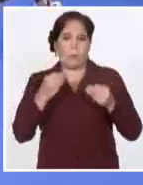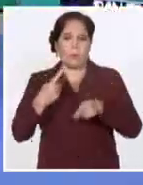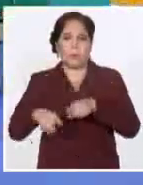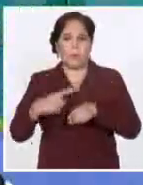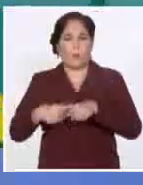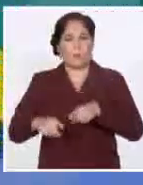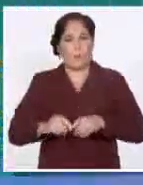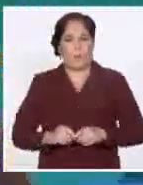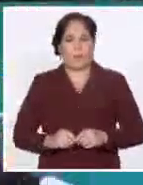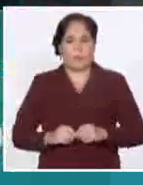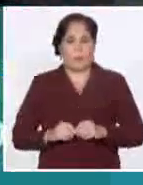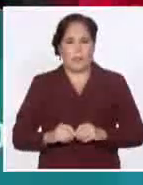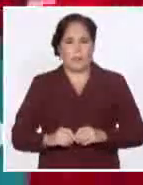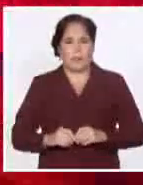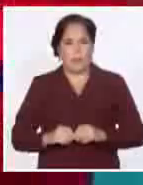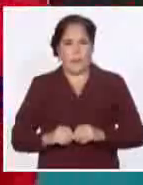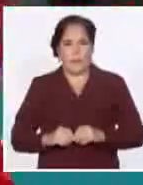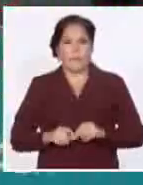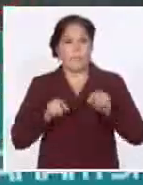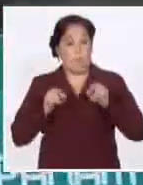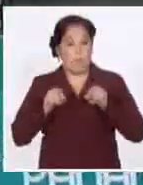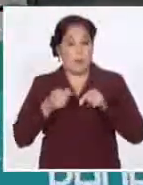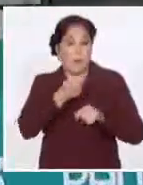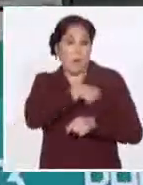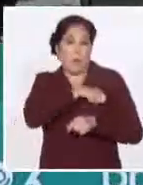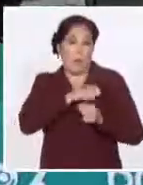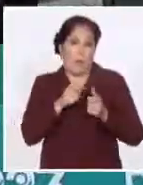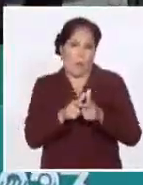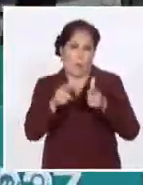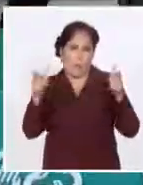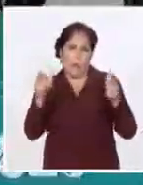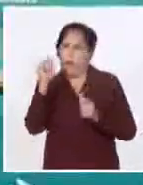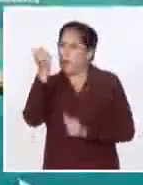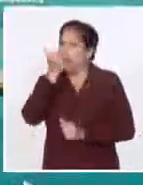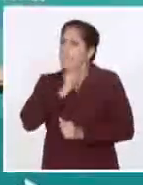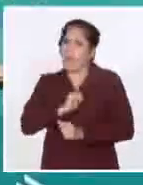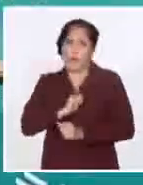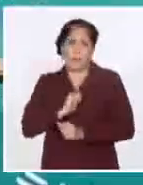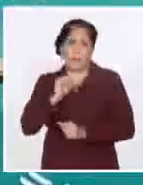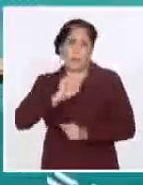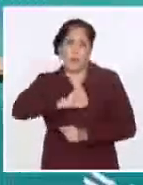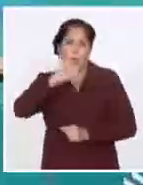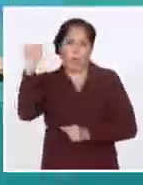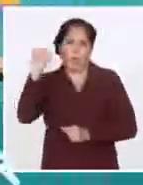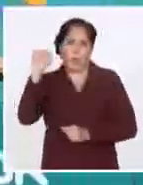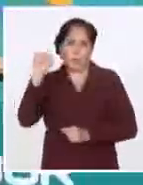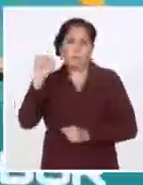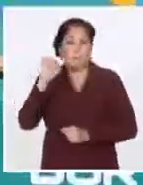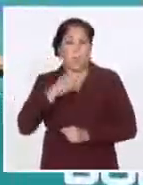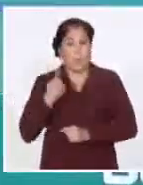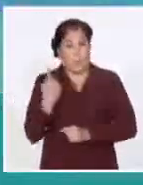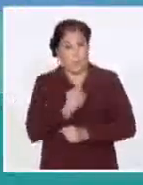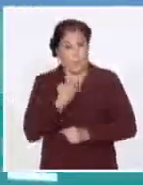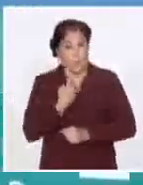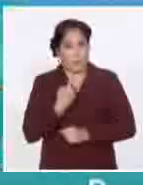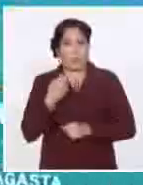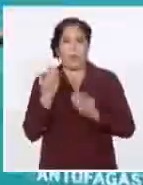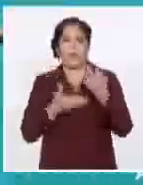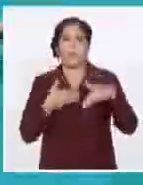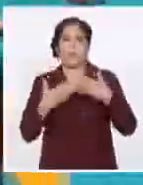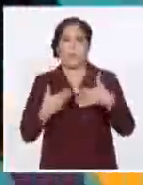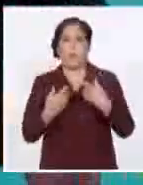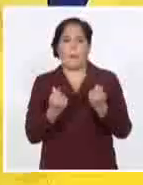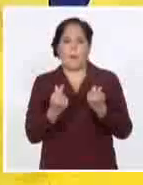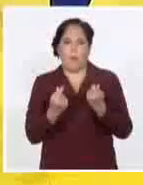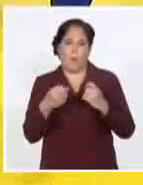una mejor infraestructura y con una mayor población donde es más fácil nutrirse de talentos el deporte antillano sufre también la crisis económica que vive el